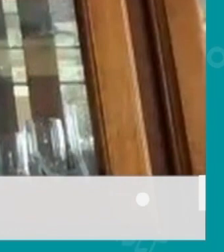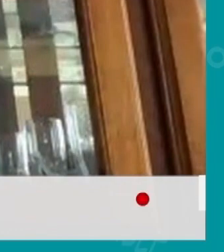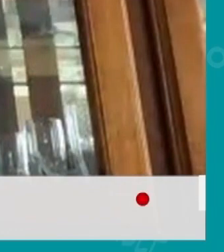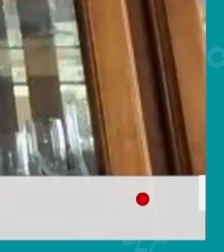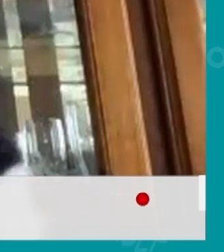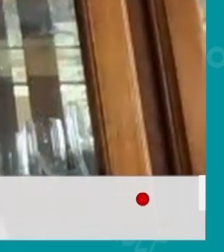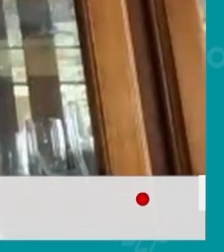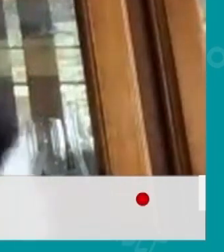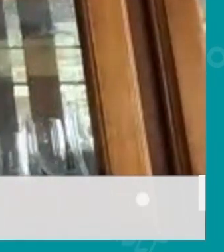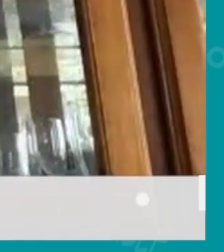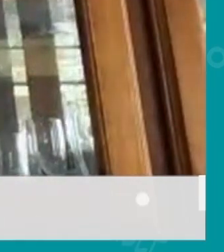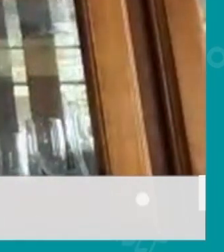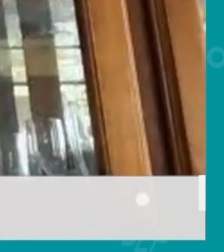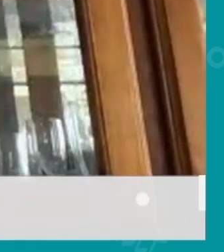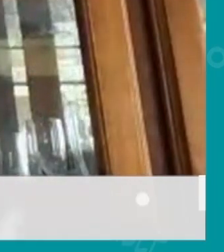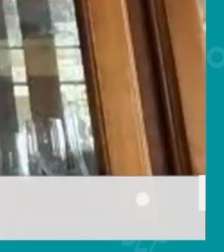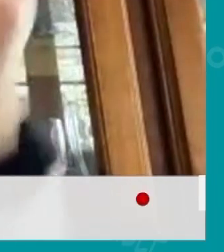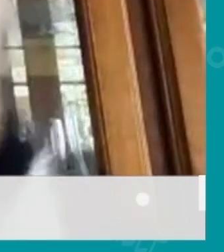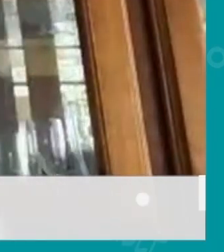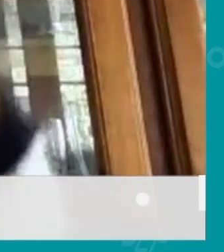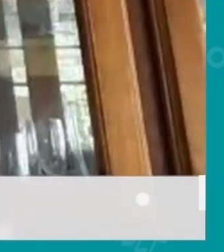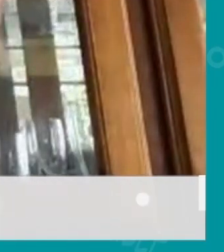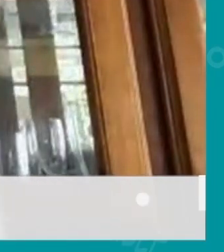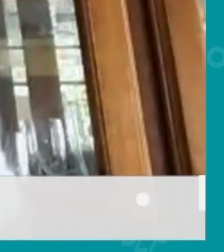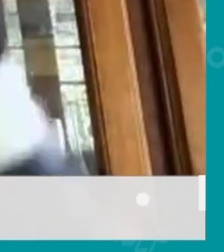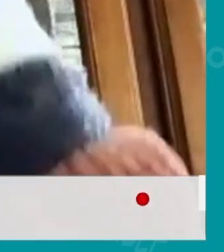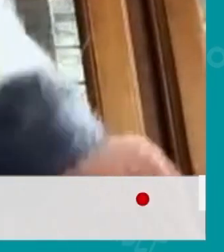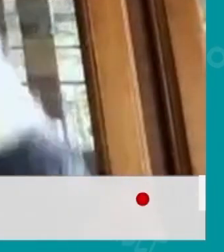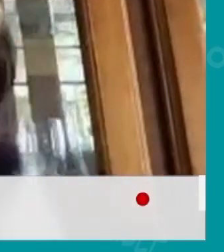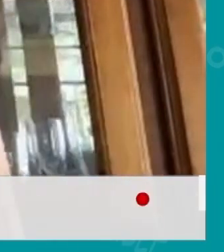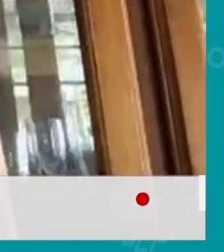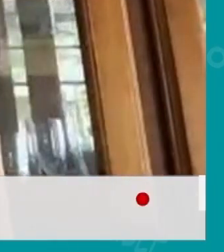A veces leer algunas cosas de juego o chistes.